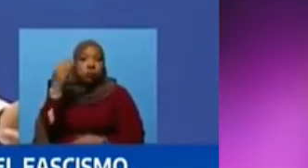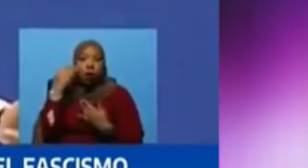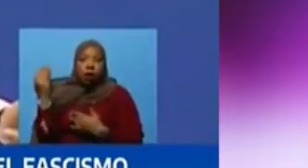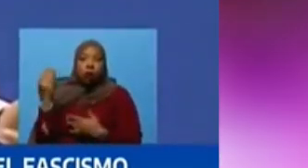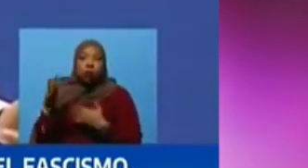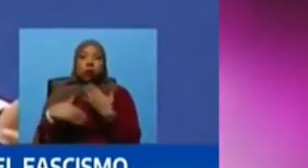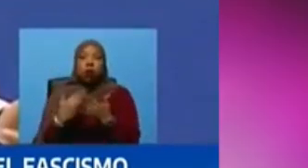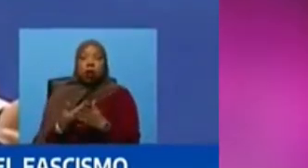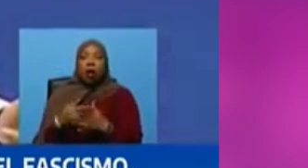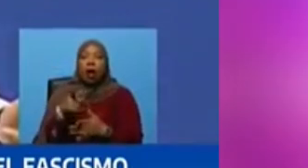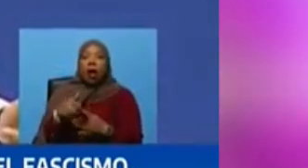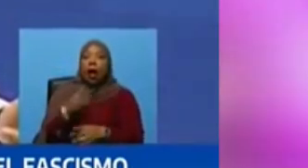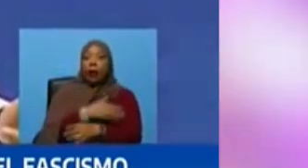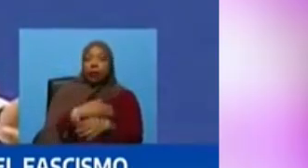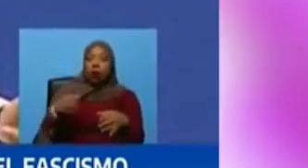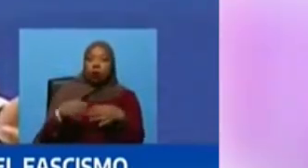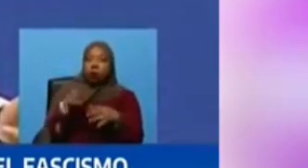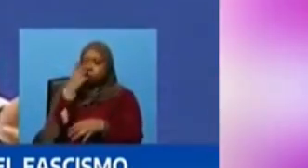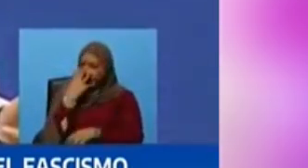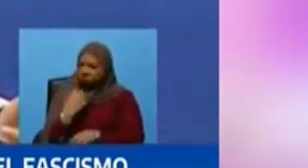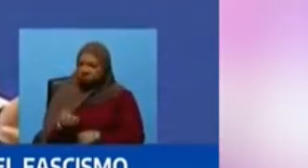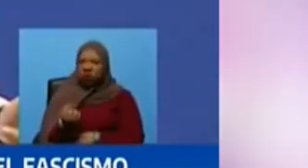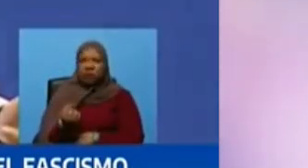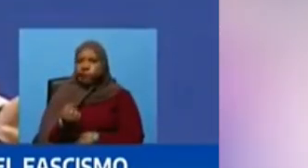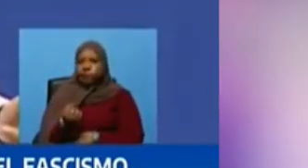de entonces no entendieron que era